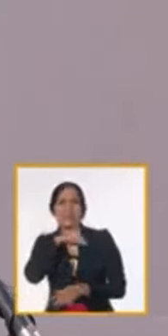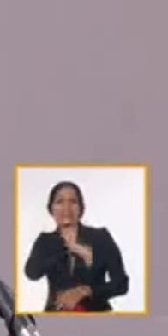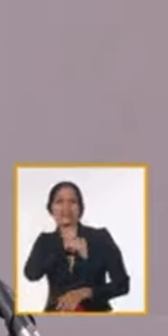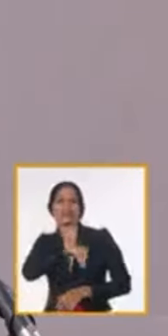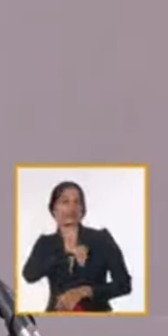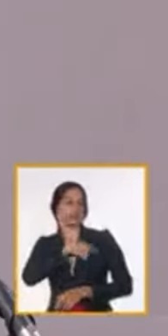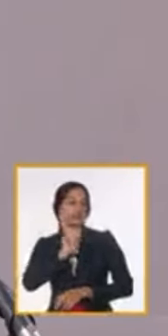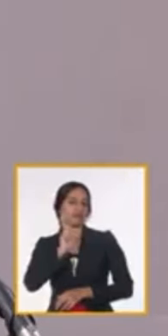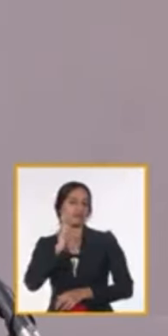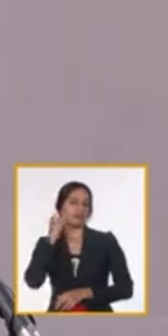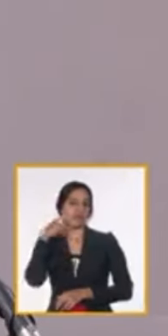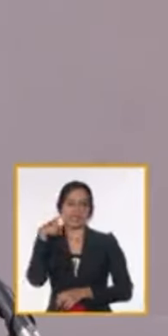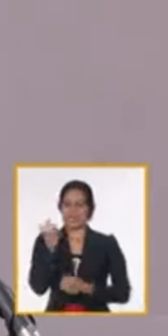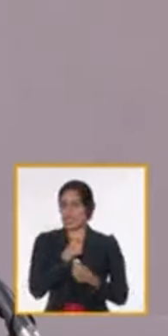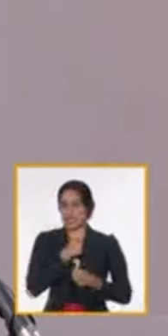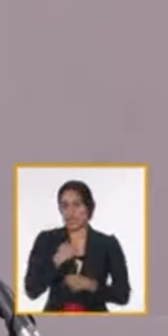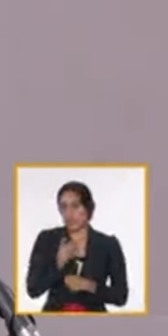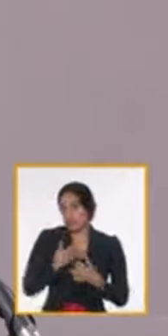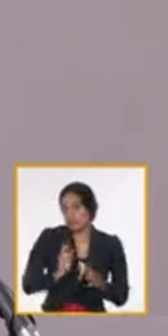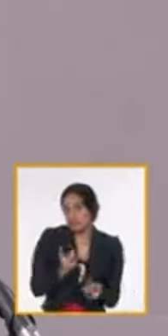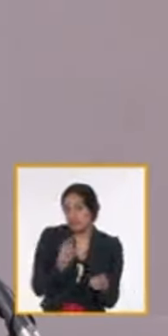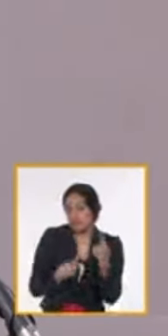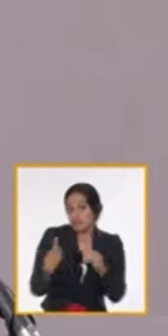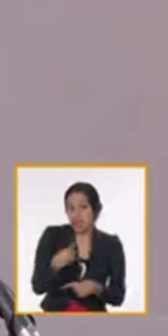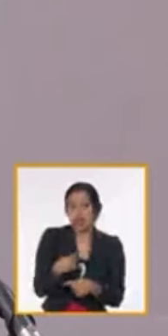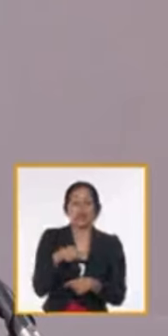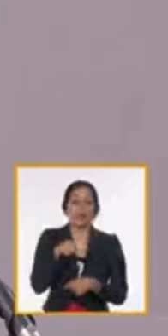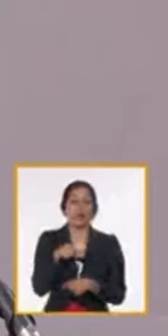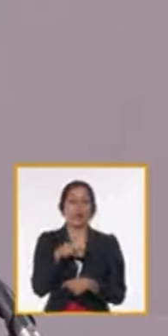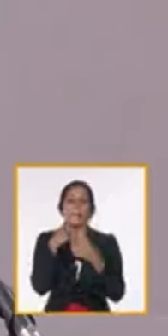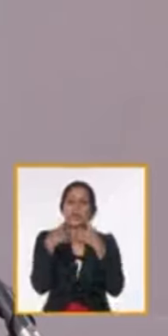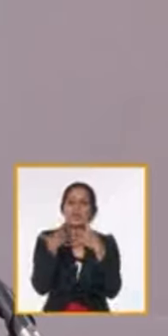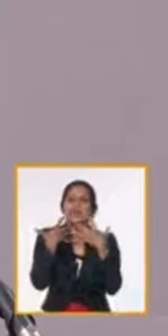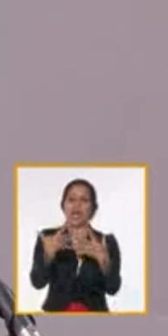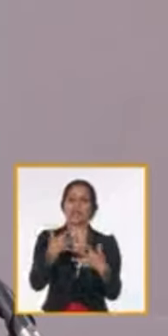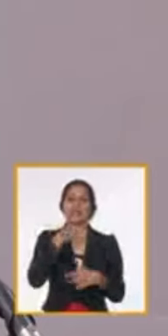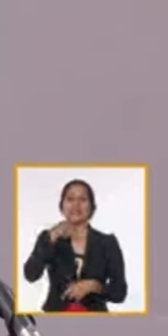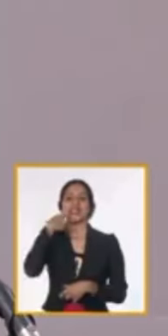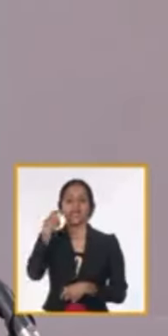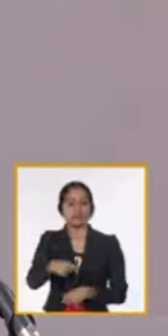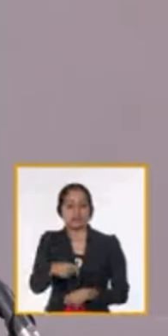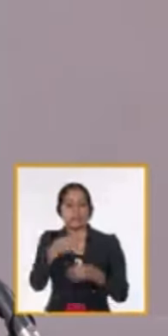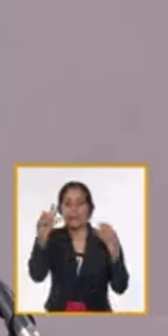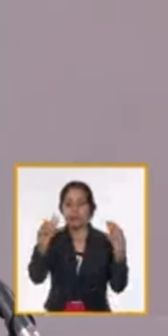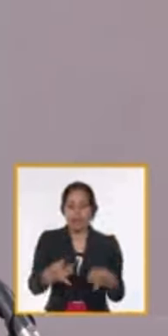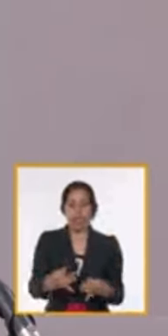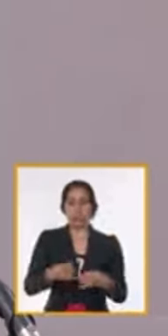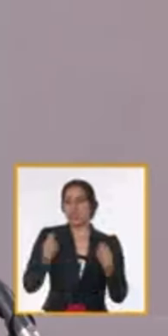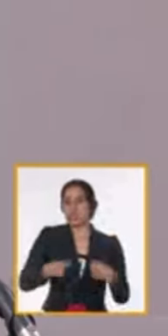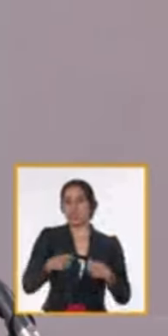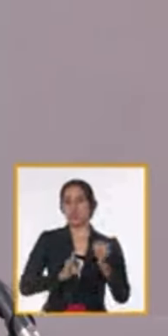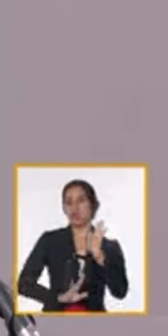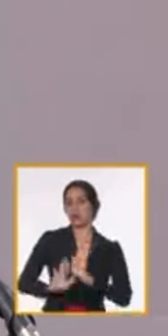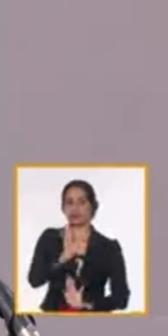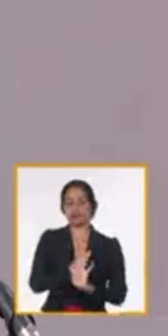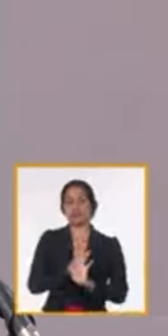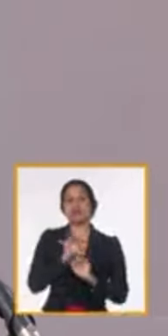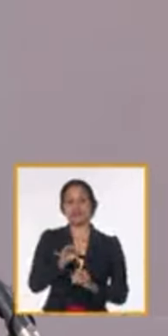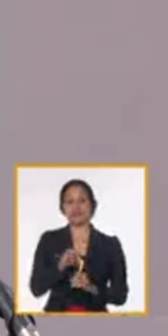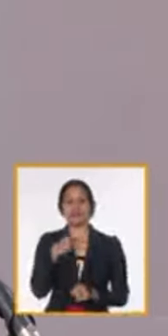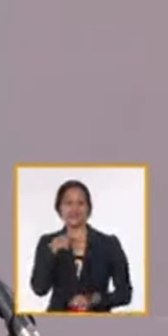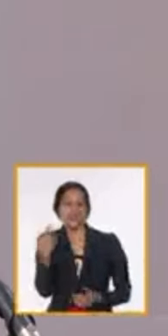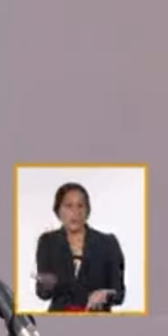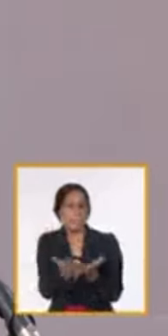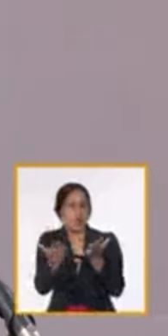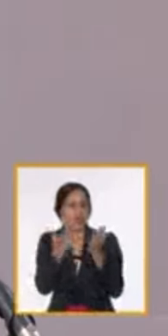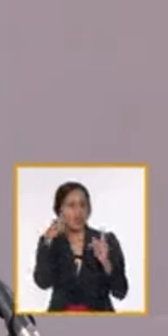sacrificio, ese nivel de interés de mover y escalar la lucha social en Estados Unidos. Lo que lo motiva es, al contrario, tener que ver todos